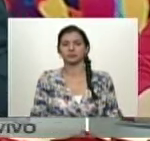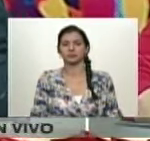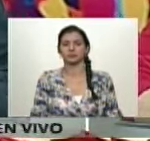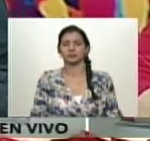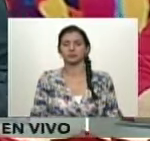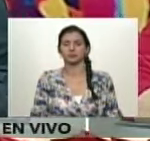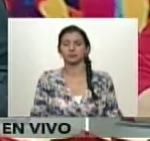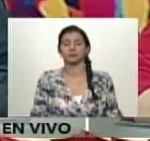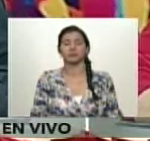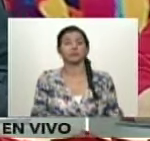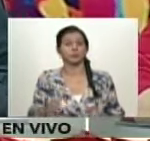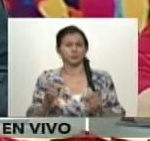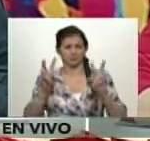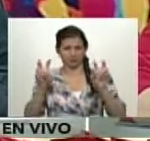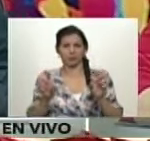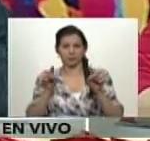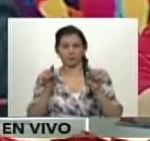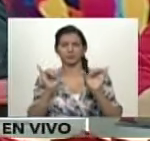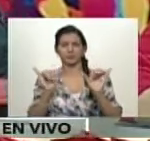En ese sentido,